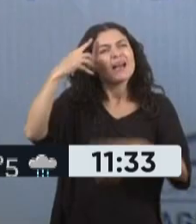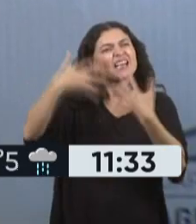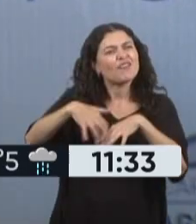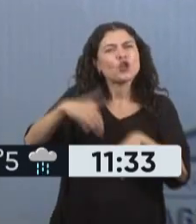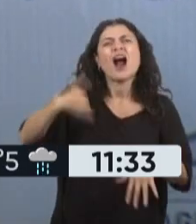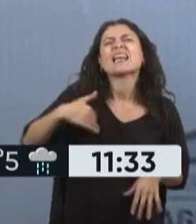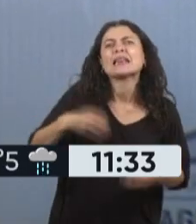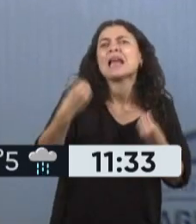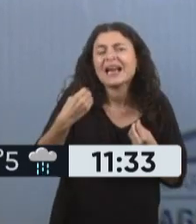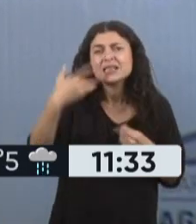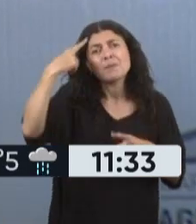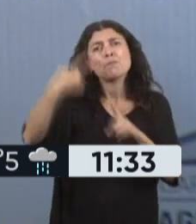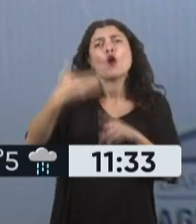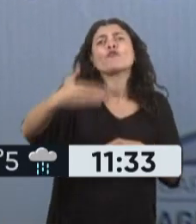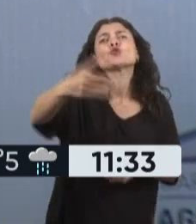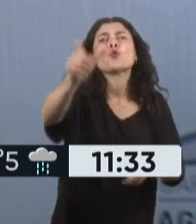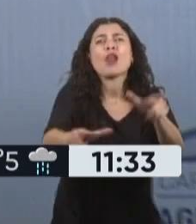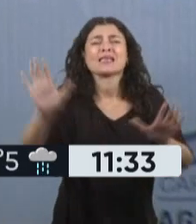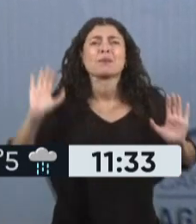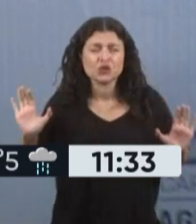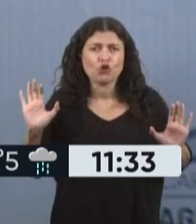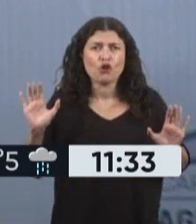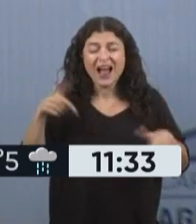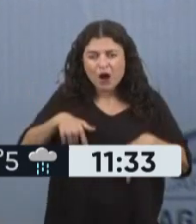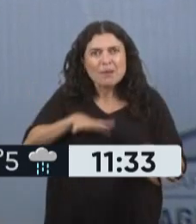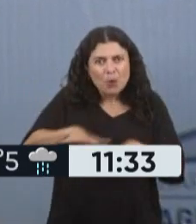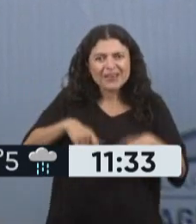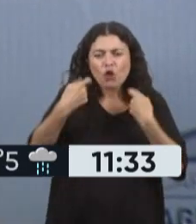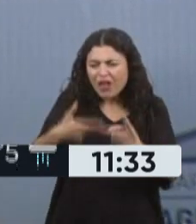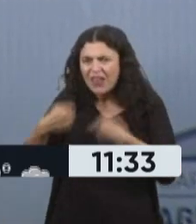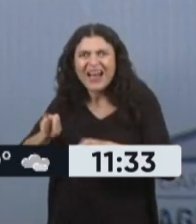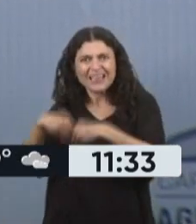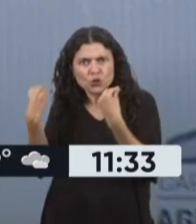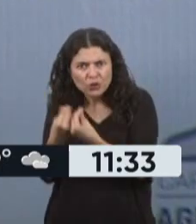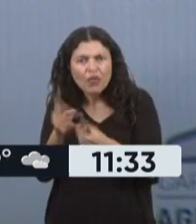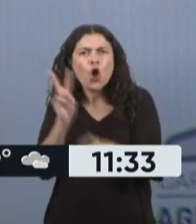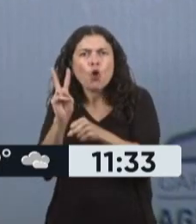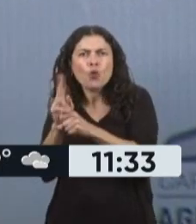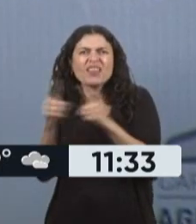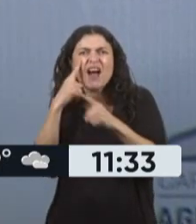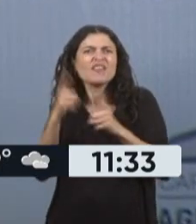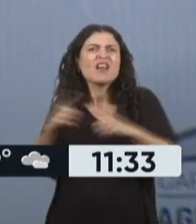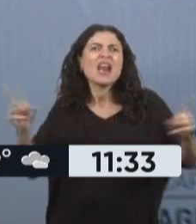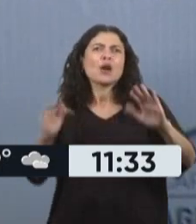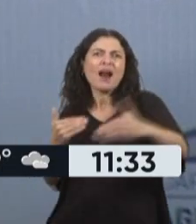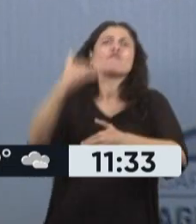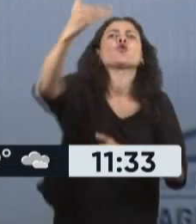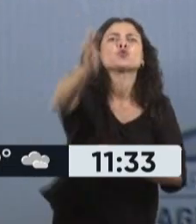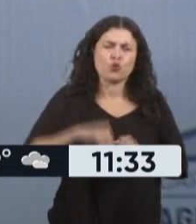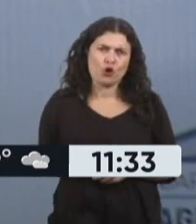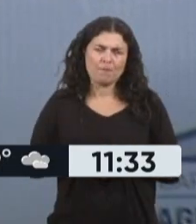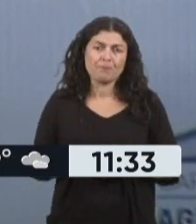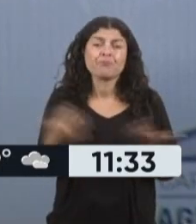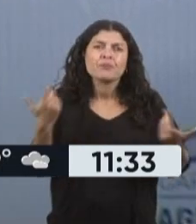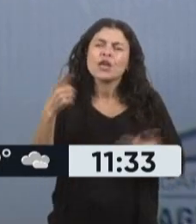generaciones, con la intención de que nuestros actos del presente tengan repercusión positiva en las generaciones del futuro. Estar dispuestos a volver a